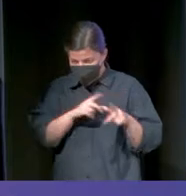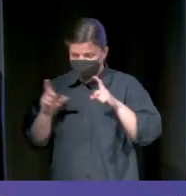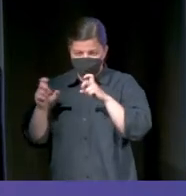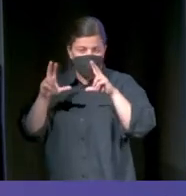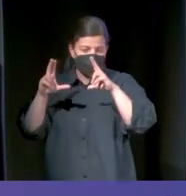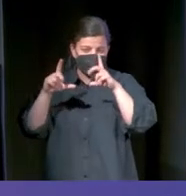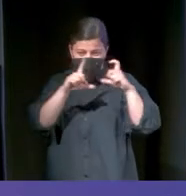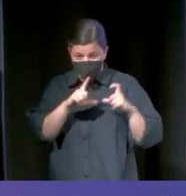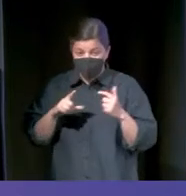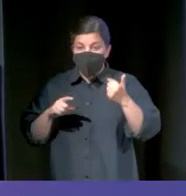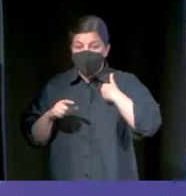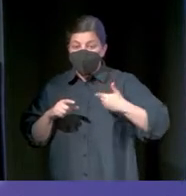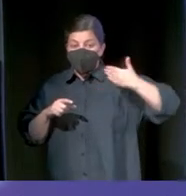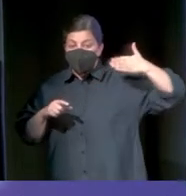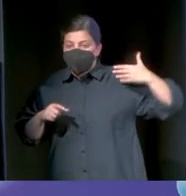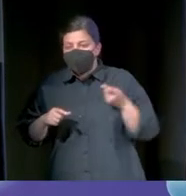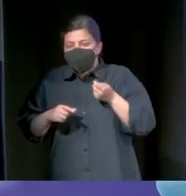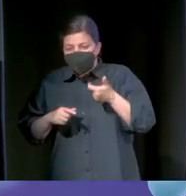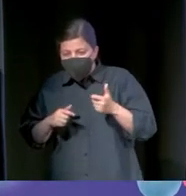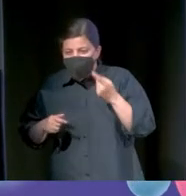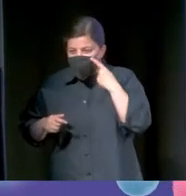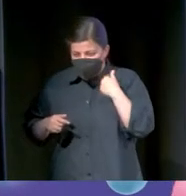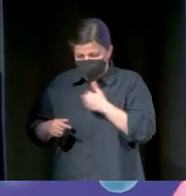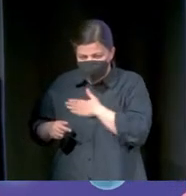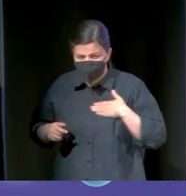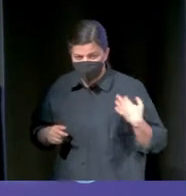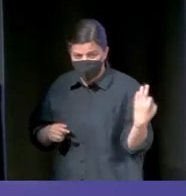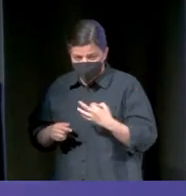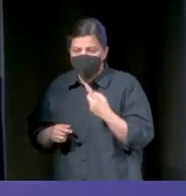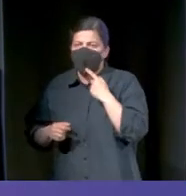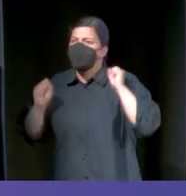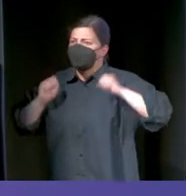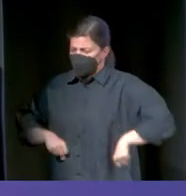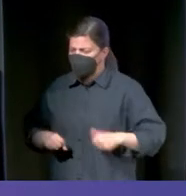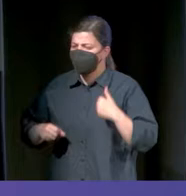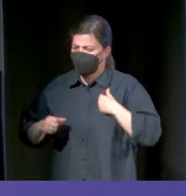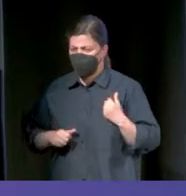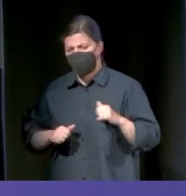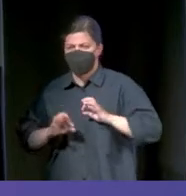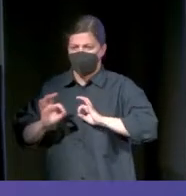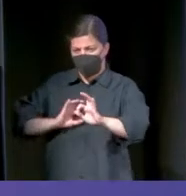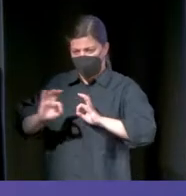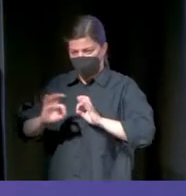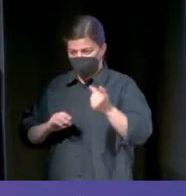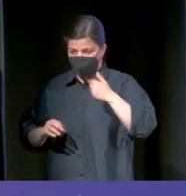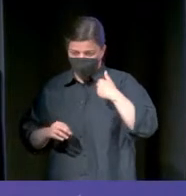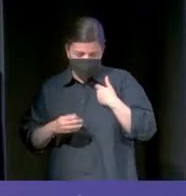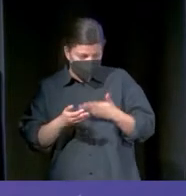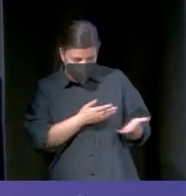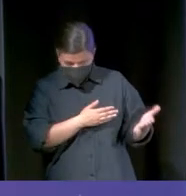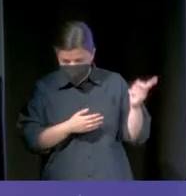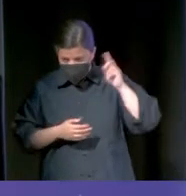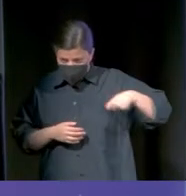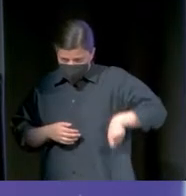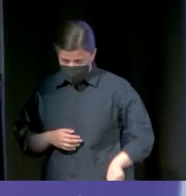fotos como yo fui un poco metiendo a ver qué quería ser digo venga pues voy a ser modelo soy una auténtica matriz también de